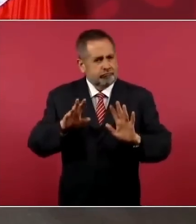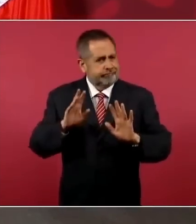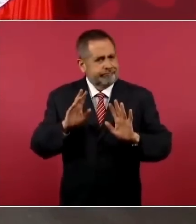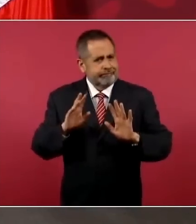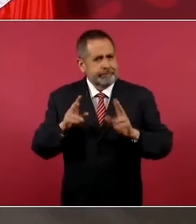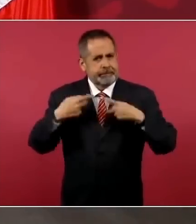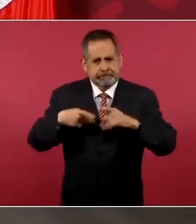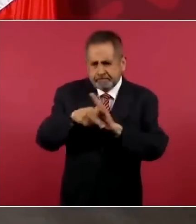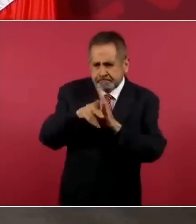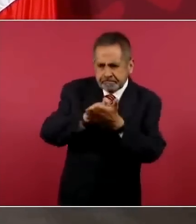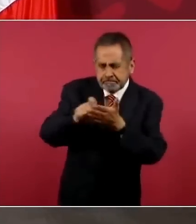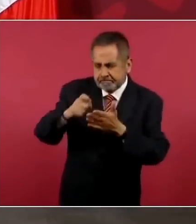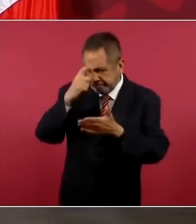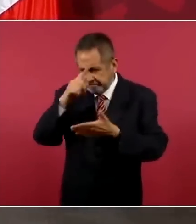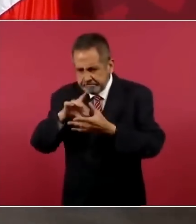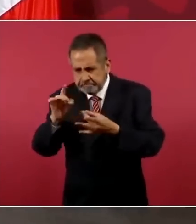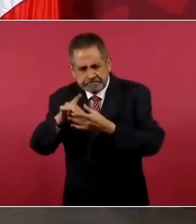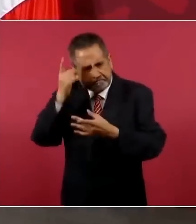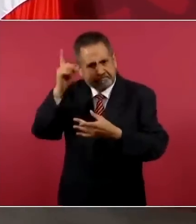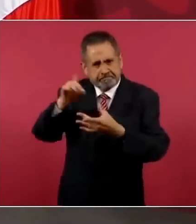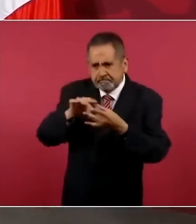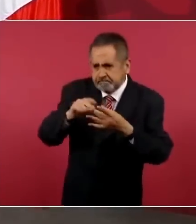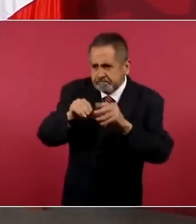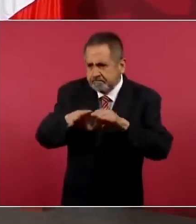de periodistas.